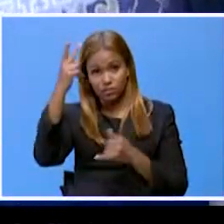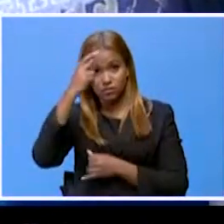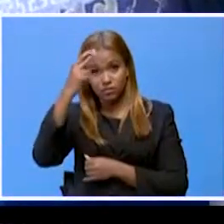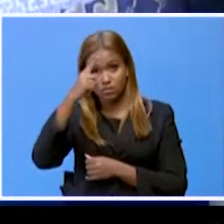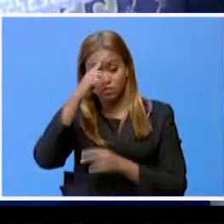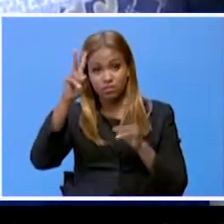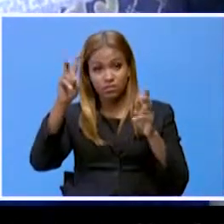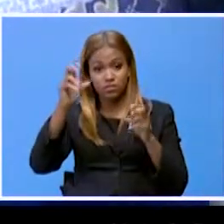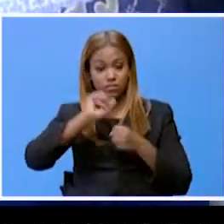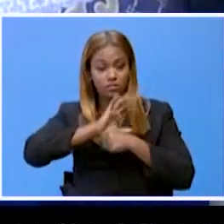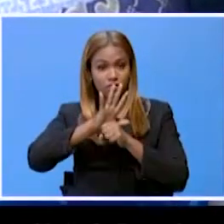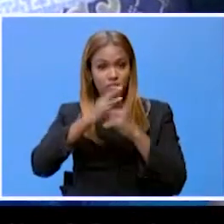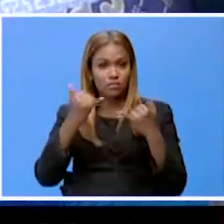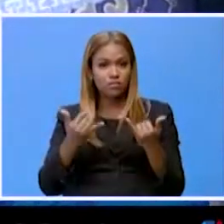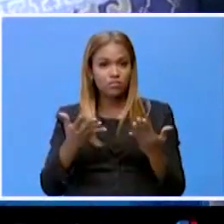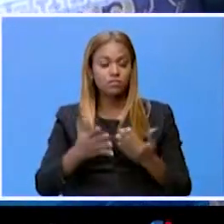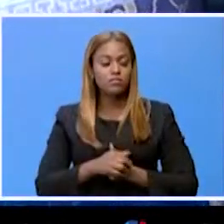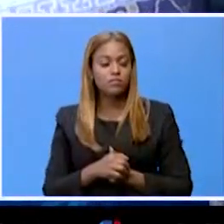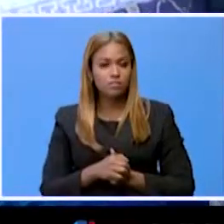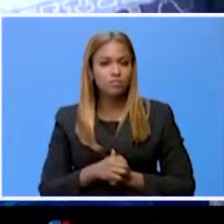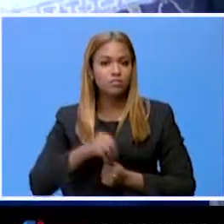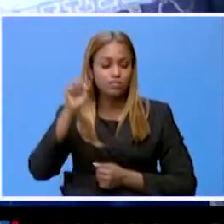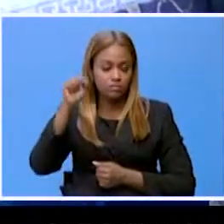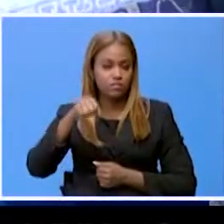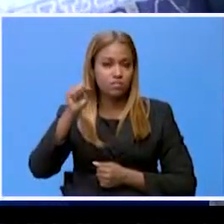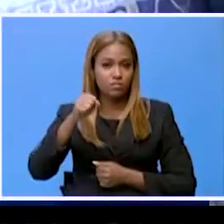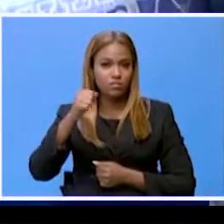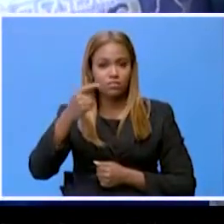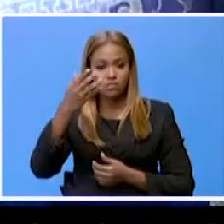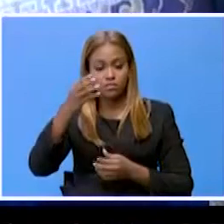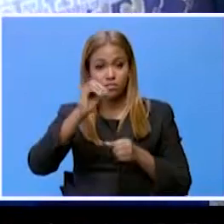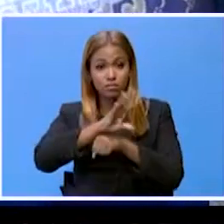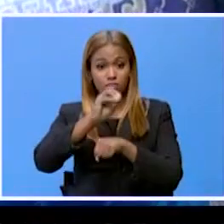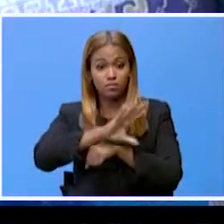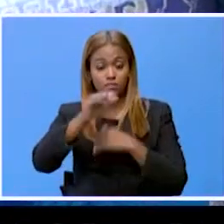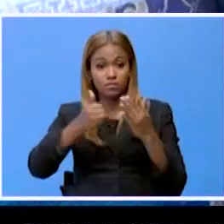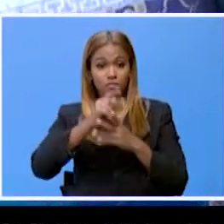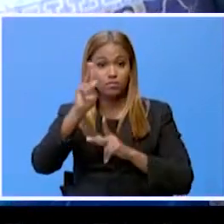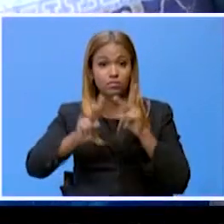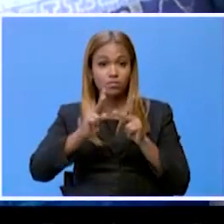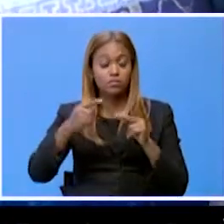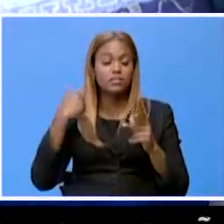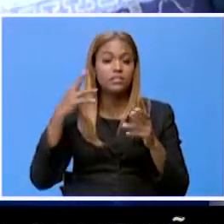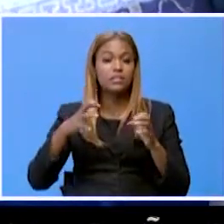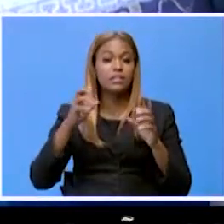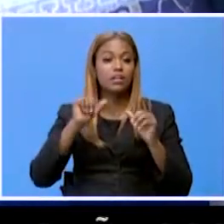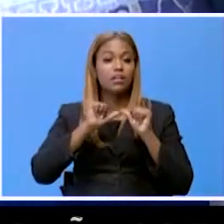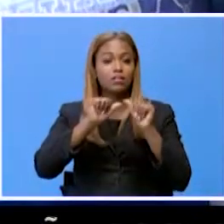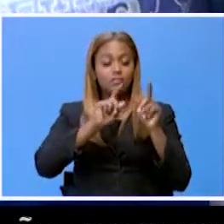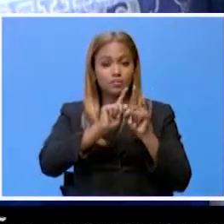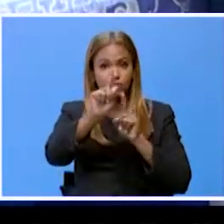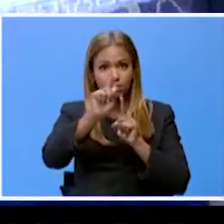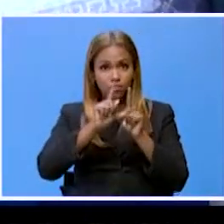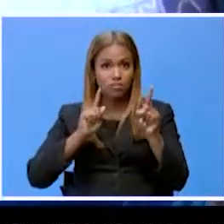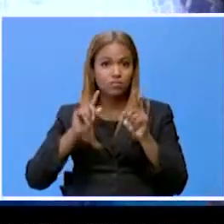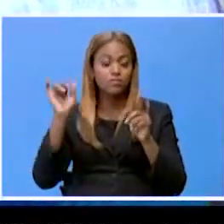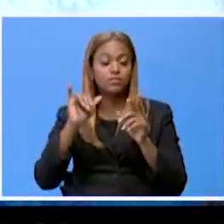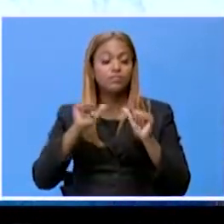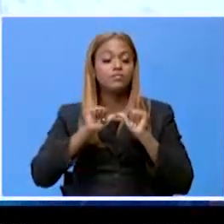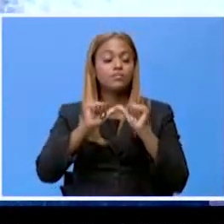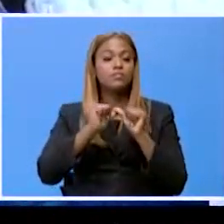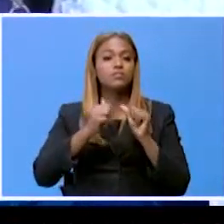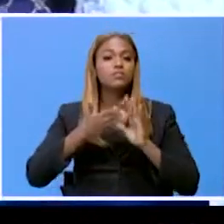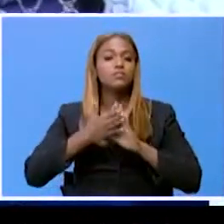del tema de la pandemia? Sí, aconsejando a todo el mundo que mantenga la distancia, que se